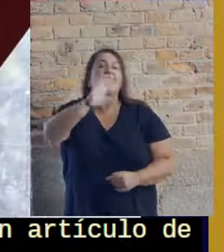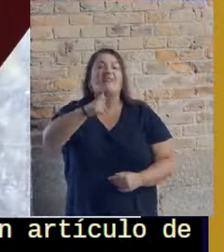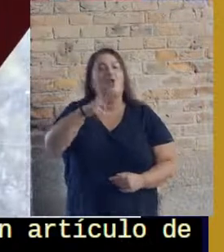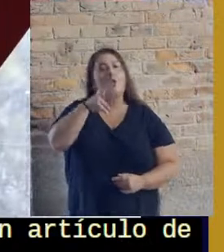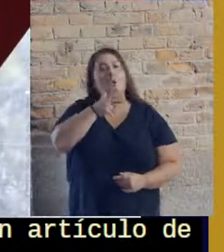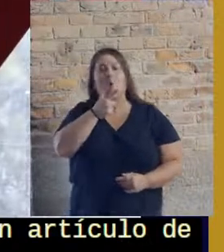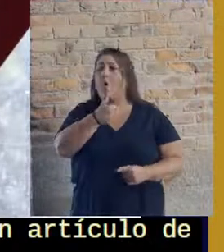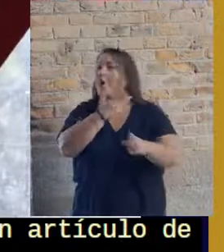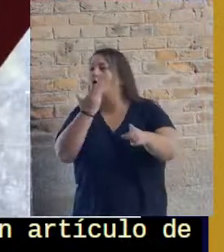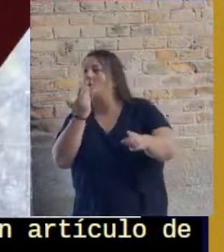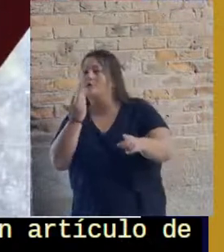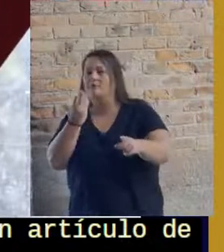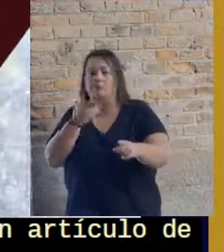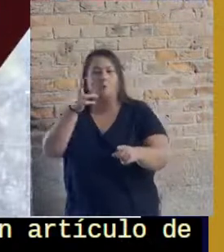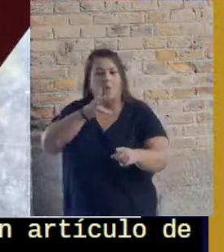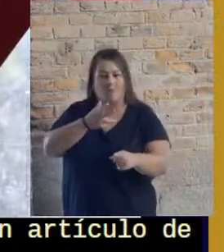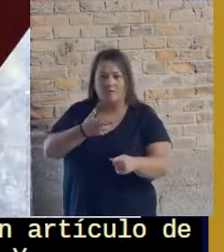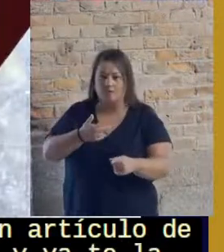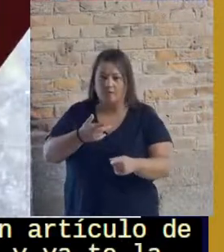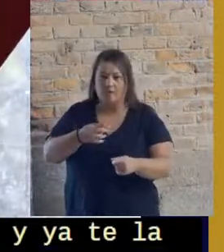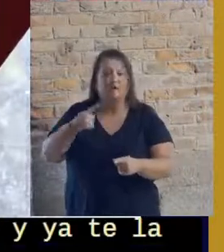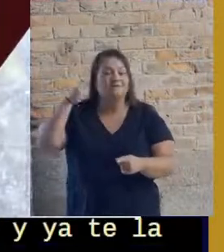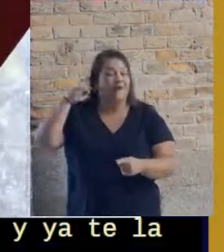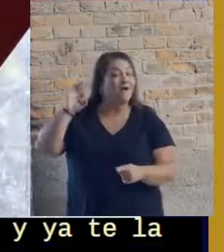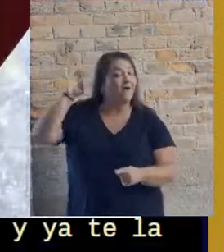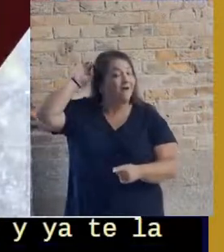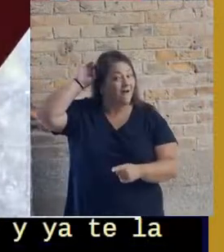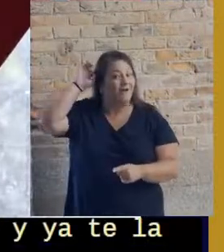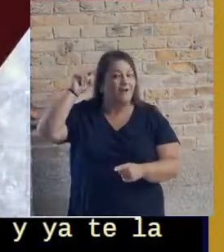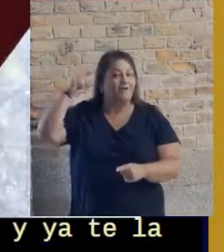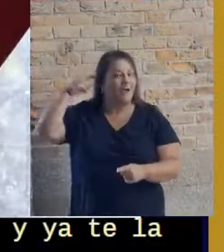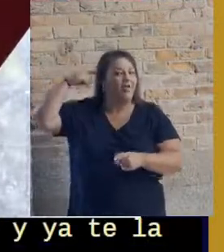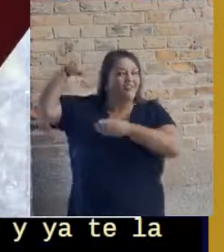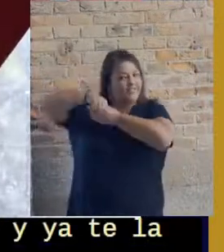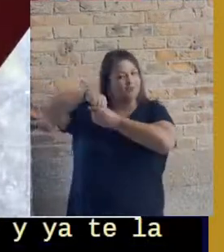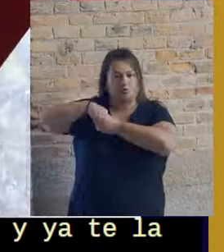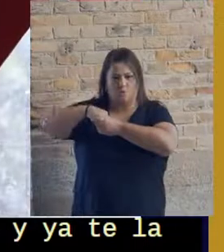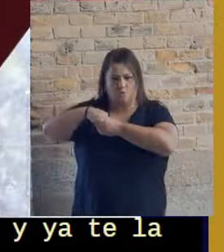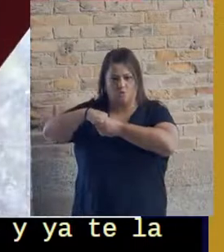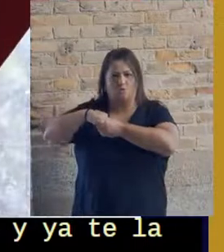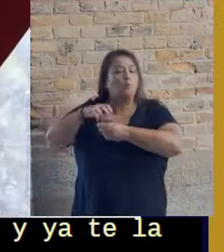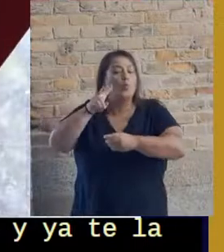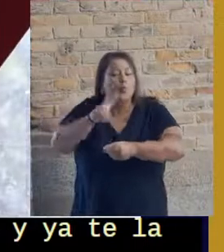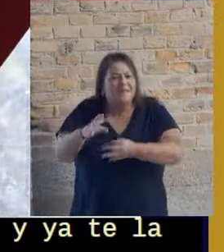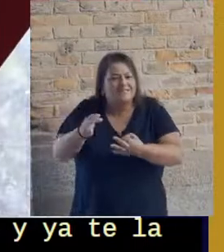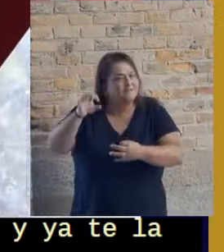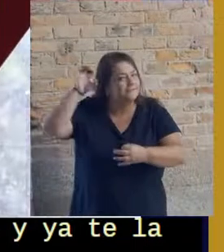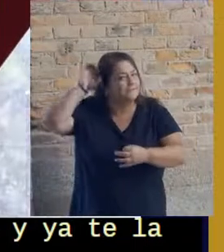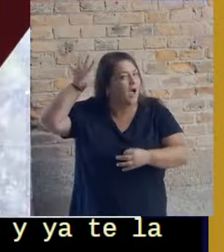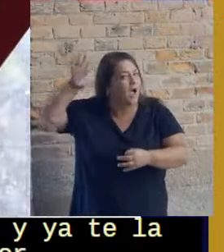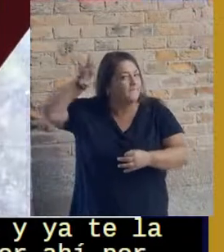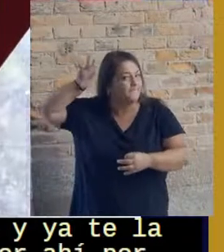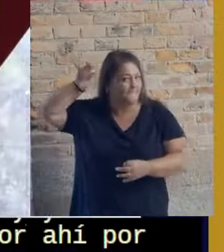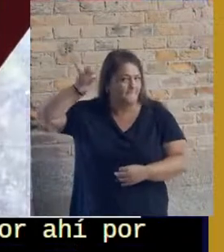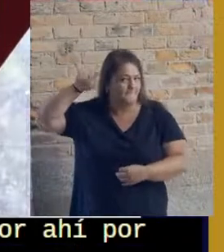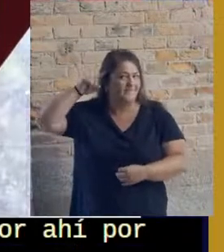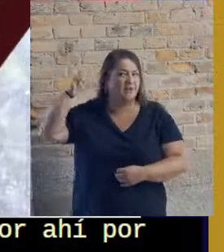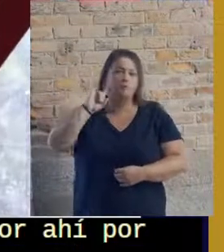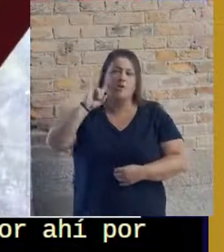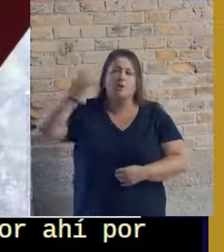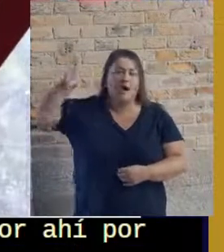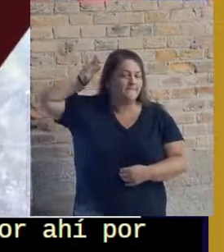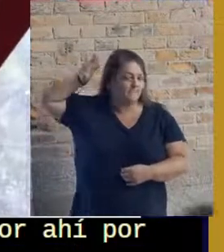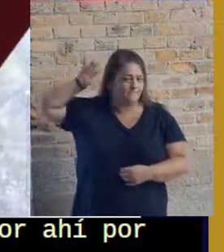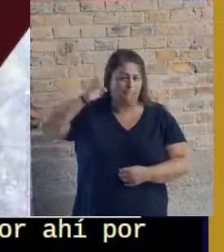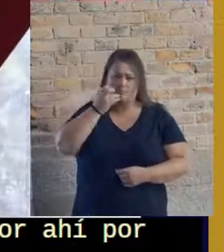entonces bueno Y esa prótesis Ya te la pones y ya te la pones lo que se ve es la el receptor de sonido eso por ahí por donde entra el sonido